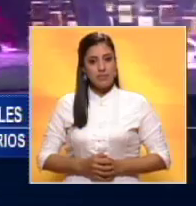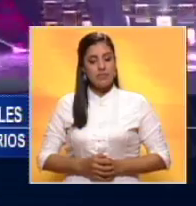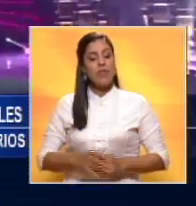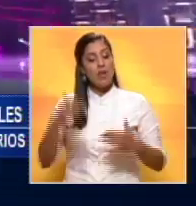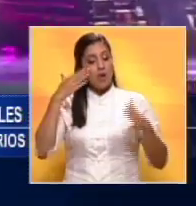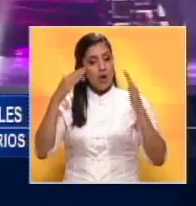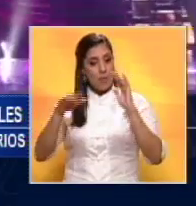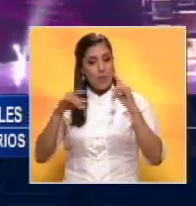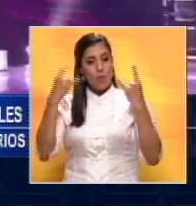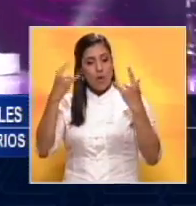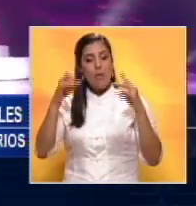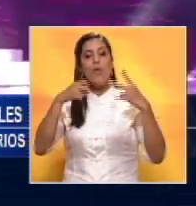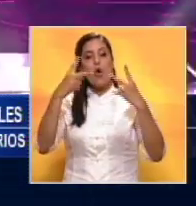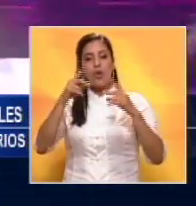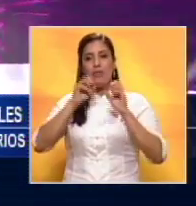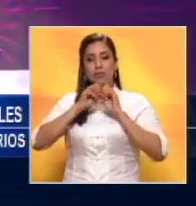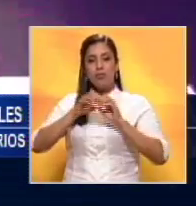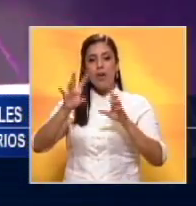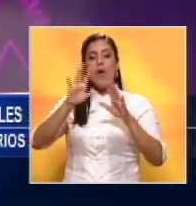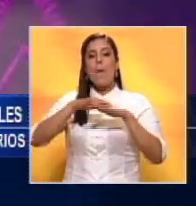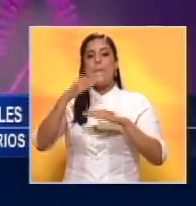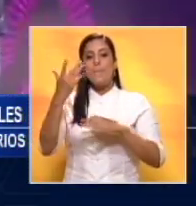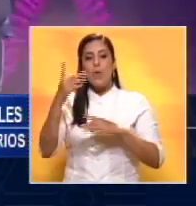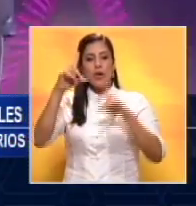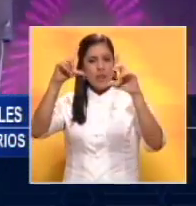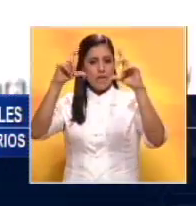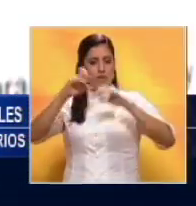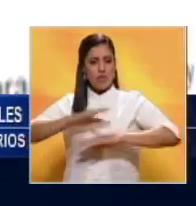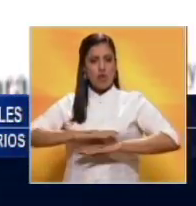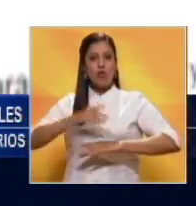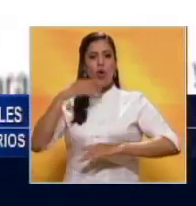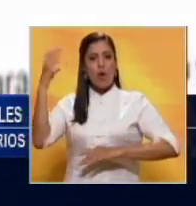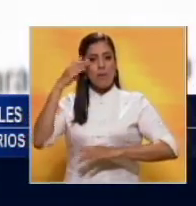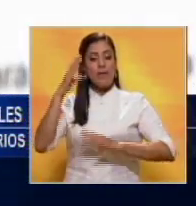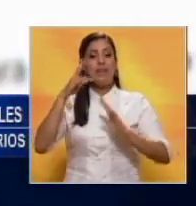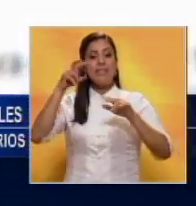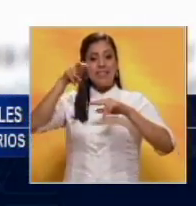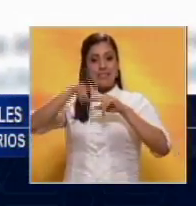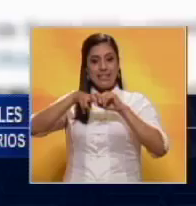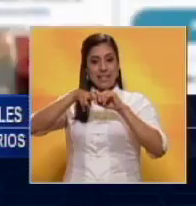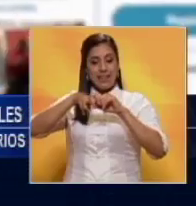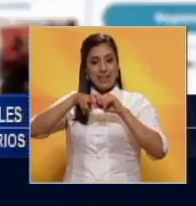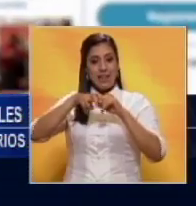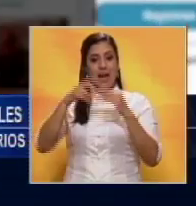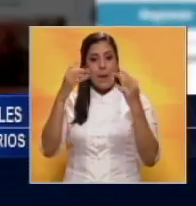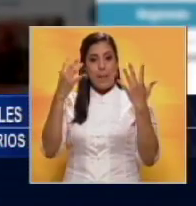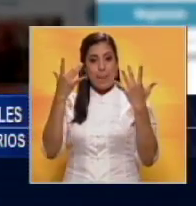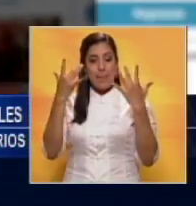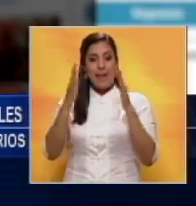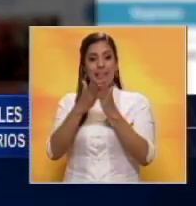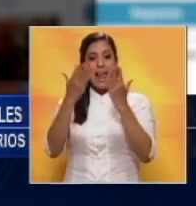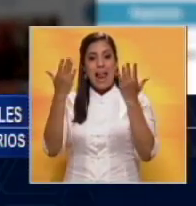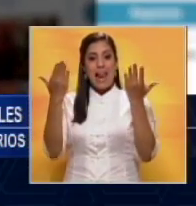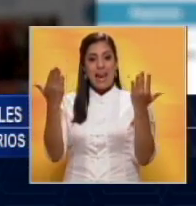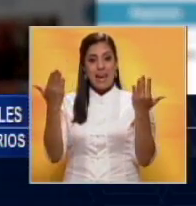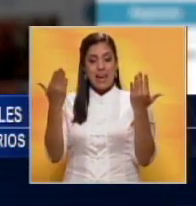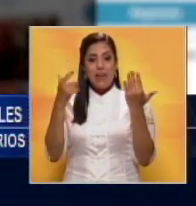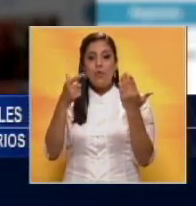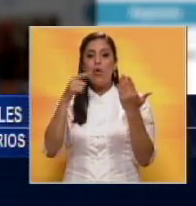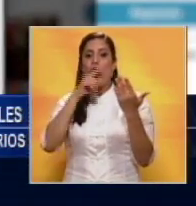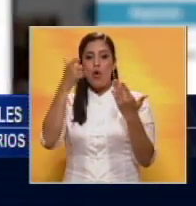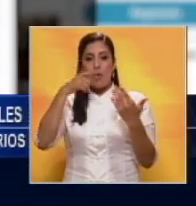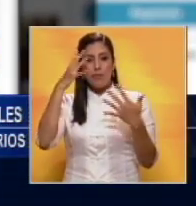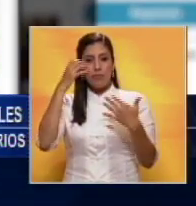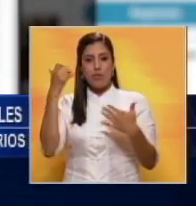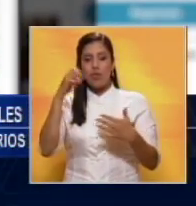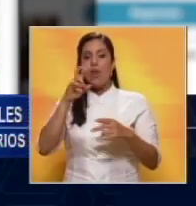El reggaetonero nuevamente fue viral. El motivo es una foto en la que el colombiano posa sentado en una silla y en la mano tiene un libro abierto de Albert